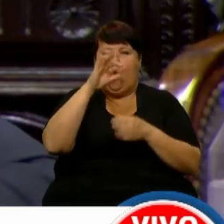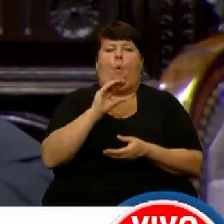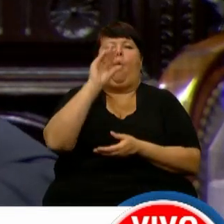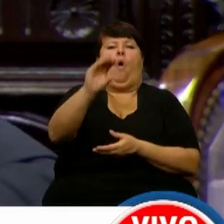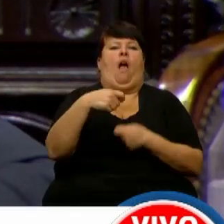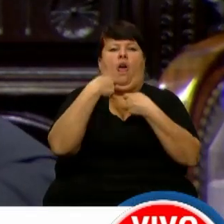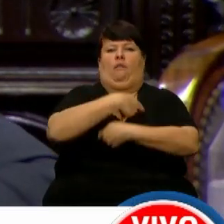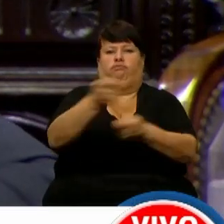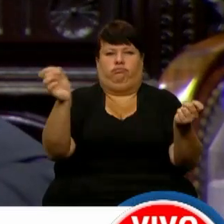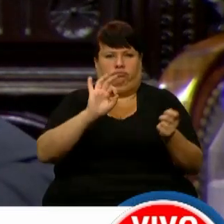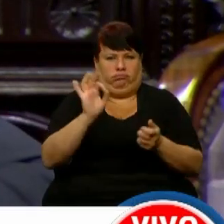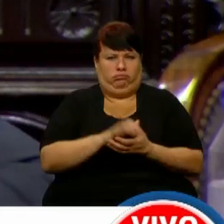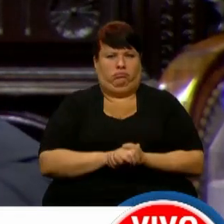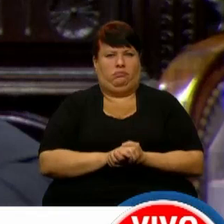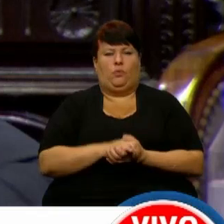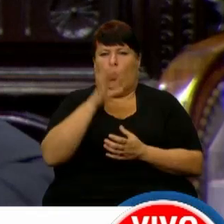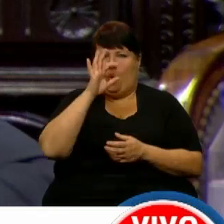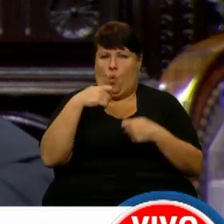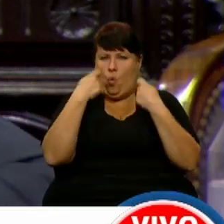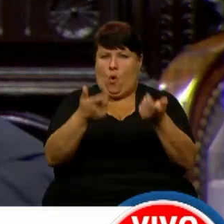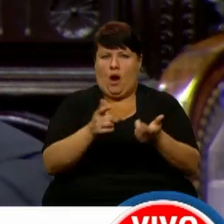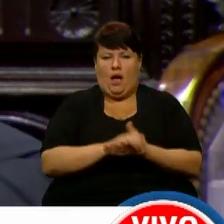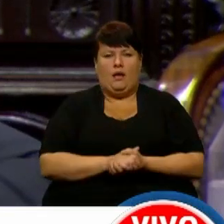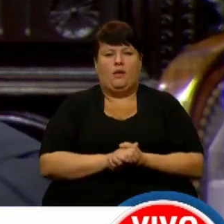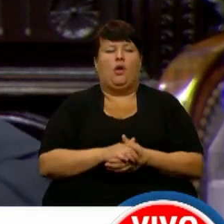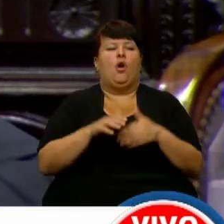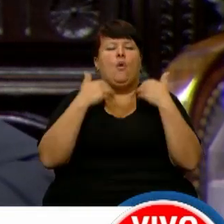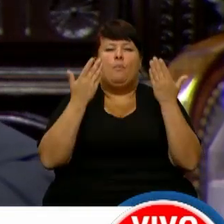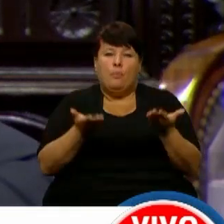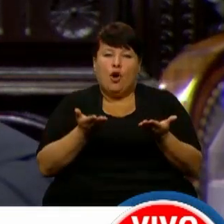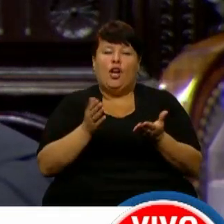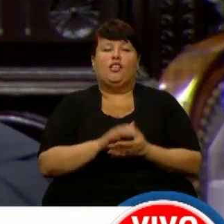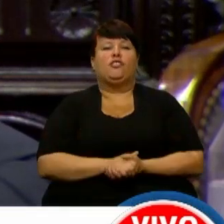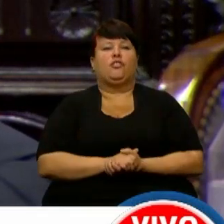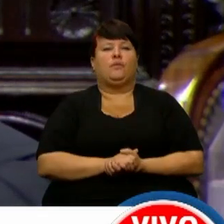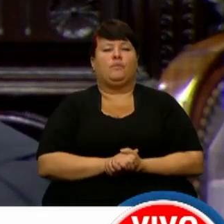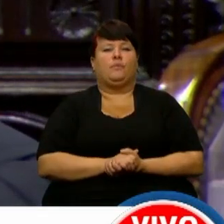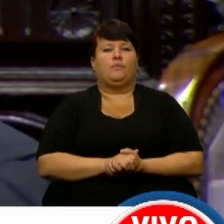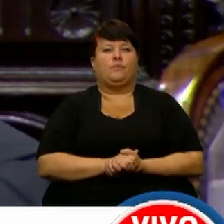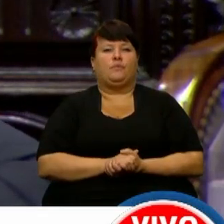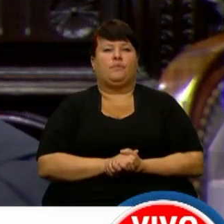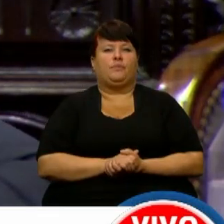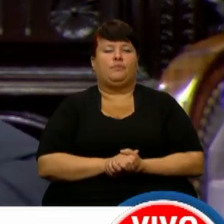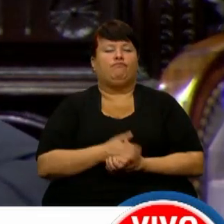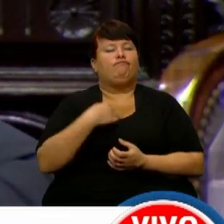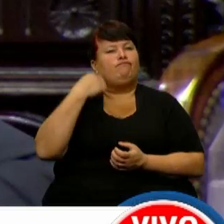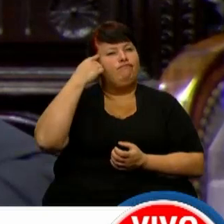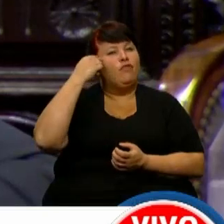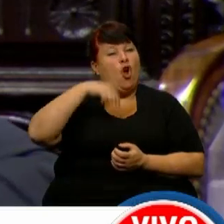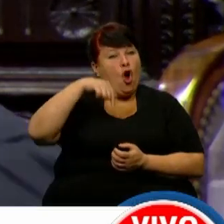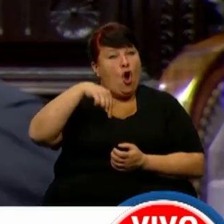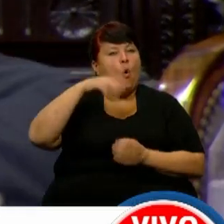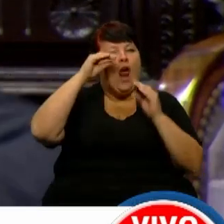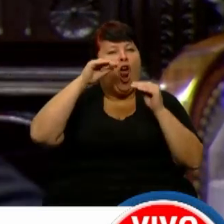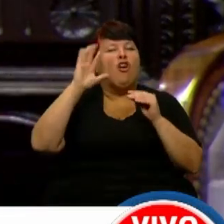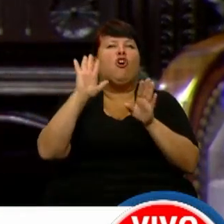nunca, que no les llegó nunca. Por eso, señor presidente, creo que hoy es una